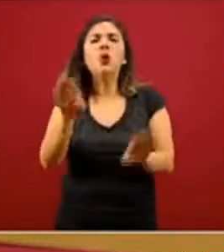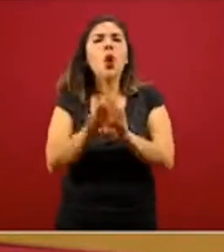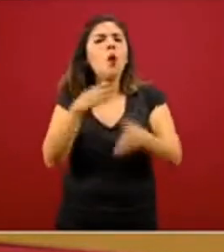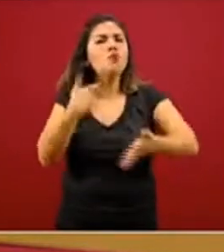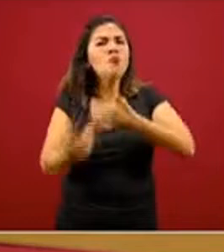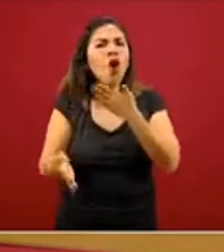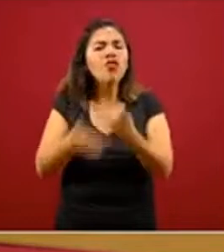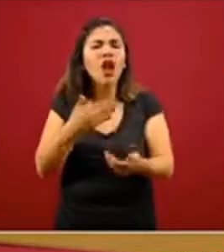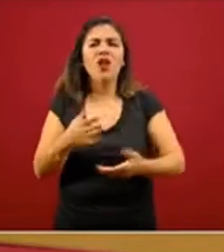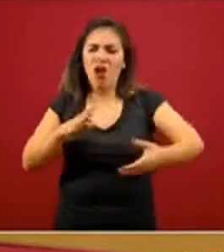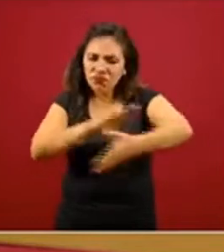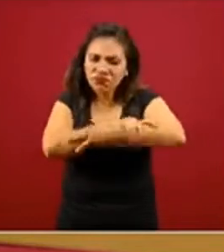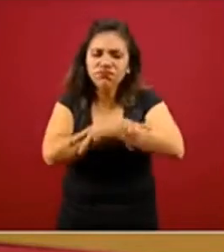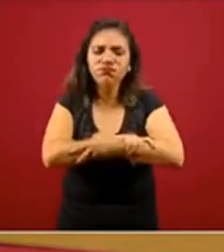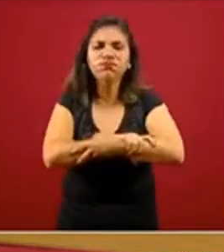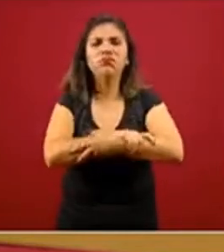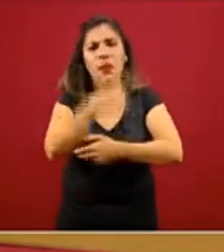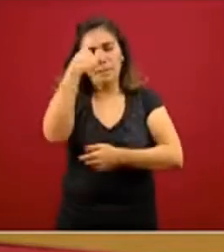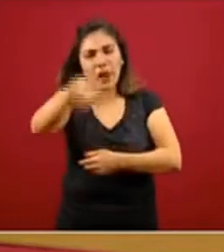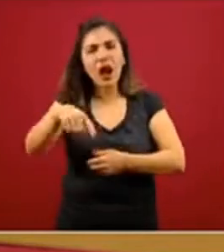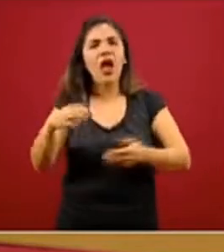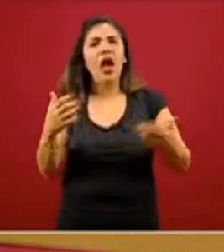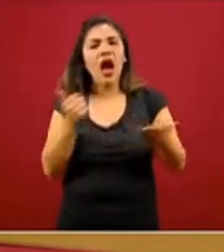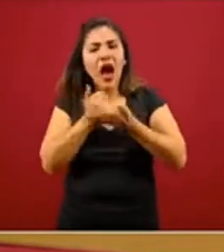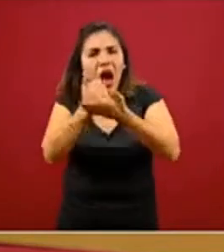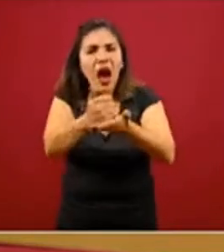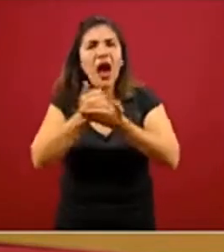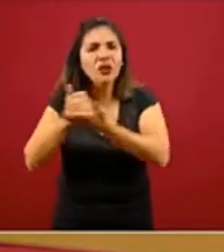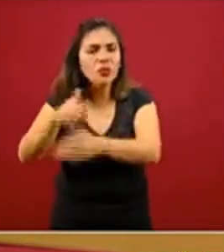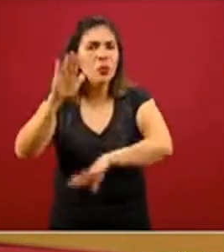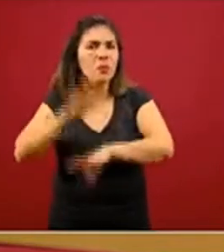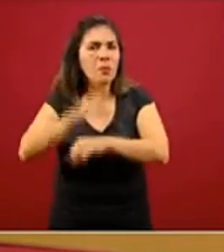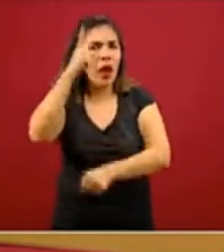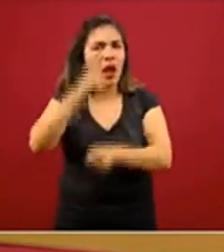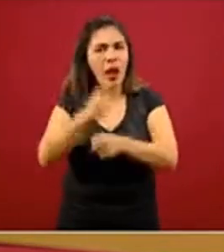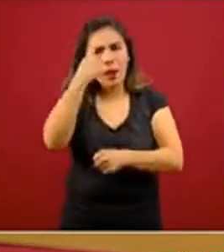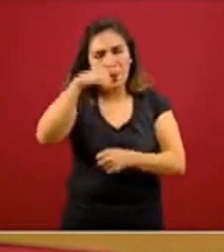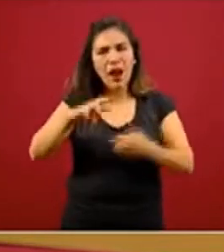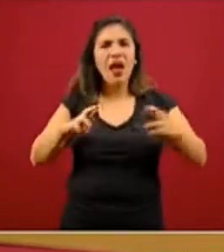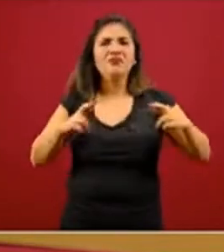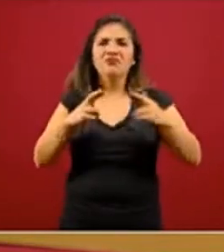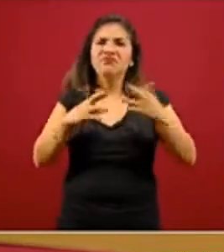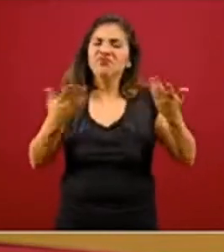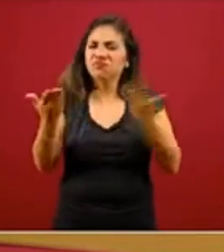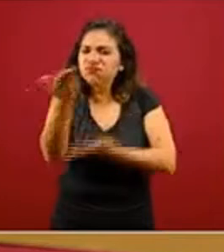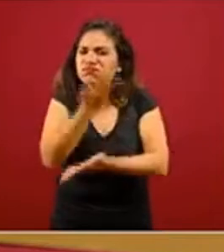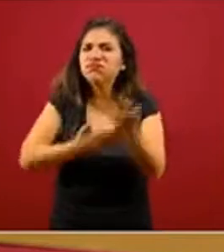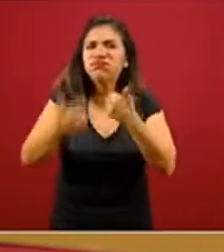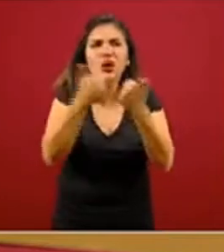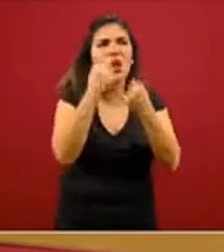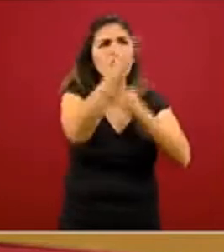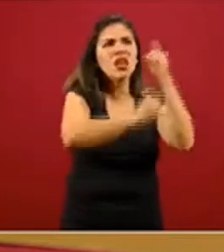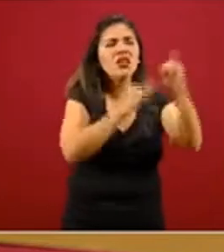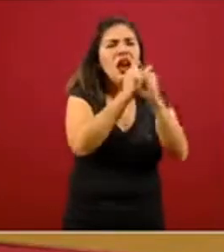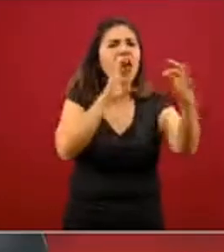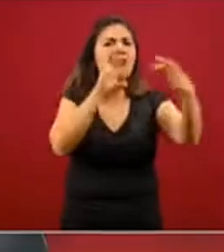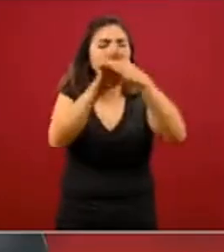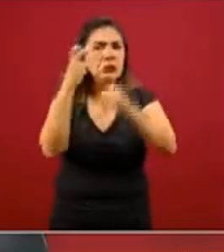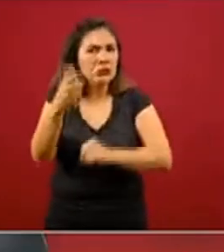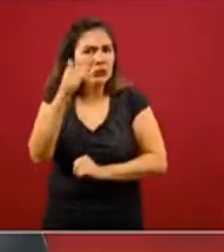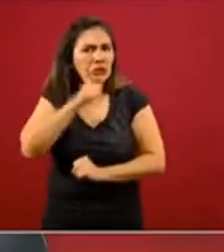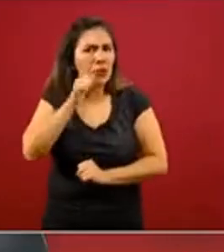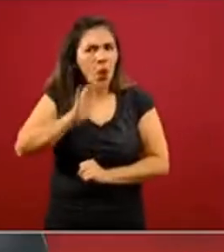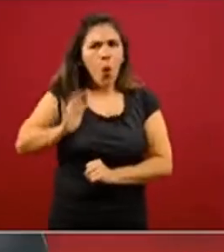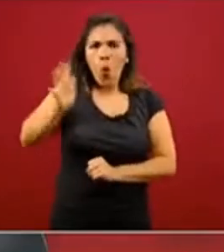moderno, solidario, con una visión amplia de las relaciones internacionales, que siempre ha sido motivo de enorme